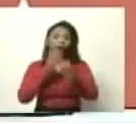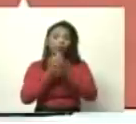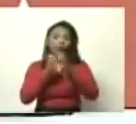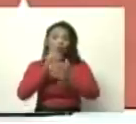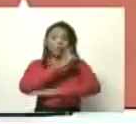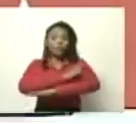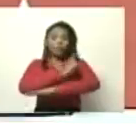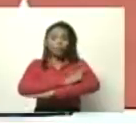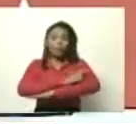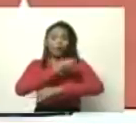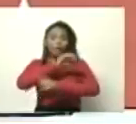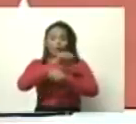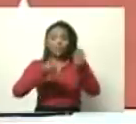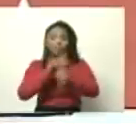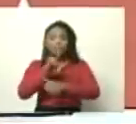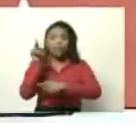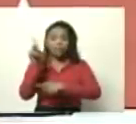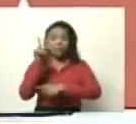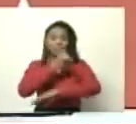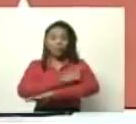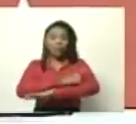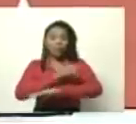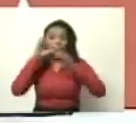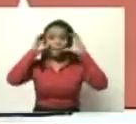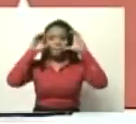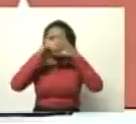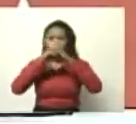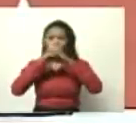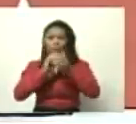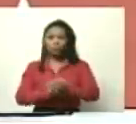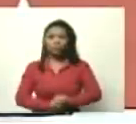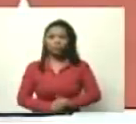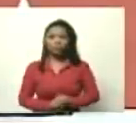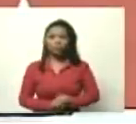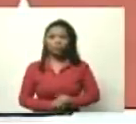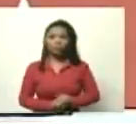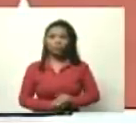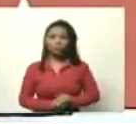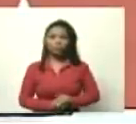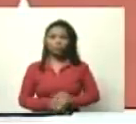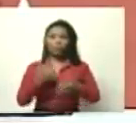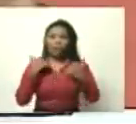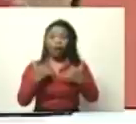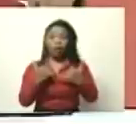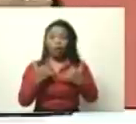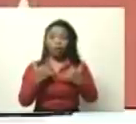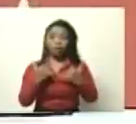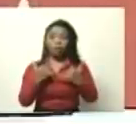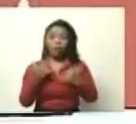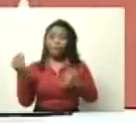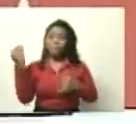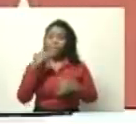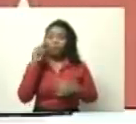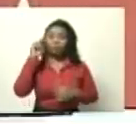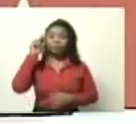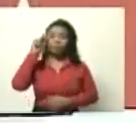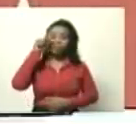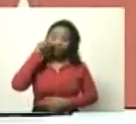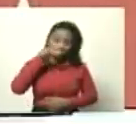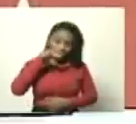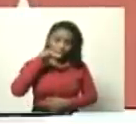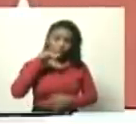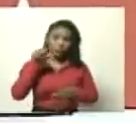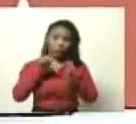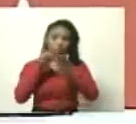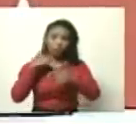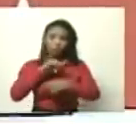disciplina, la vicepresidencia de disciplina, estaba muy centralizada. Ahora va a haber un poco más hacia abajo, donde vamos